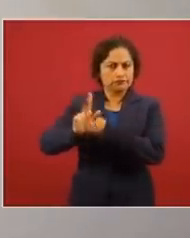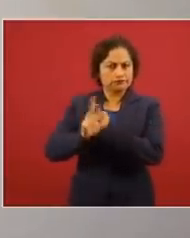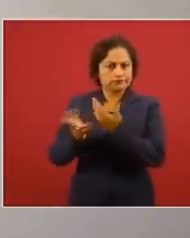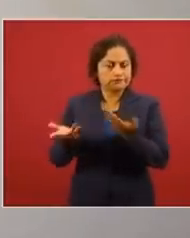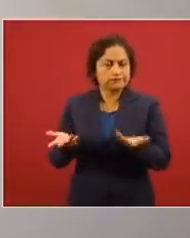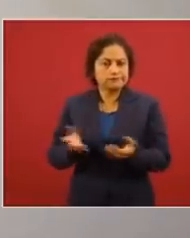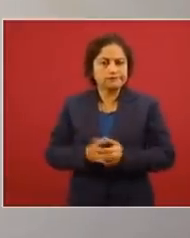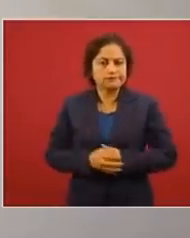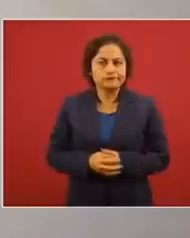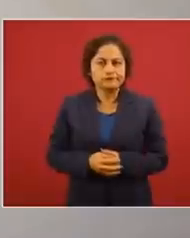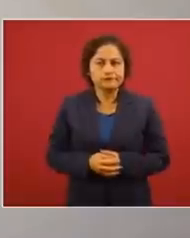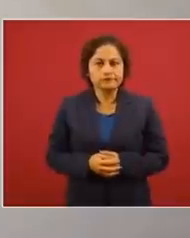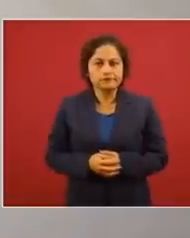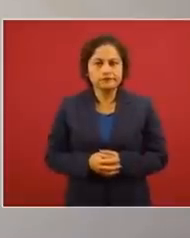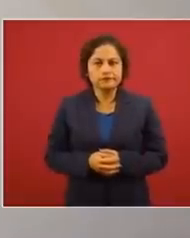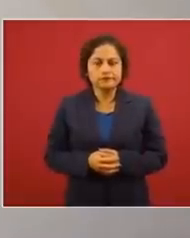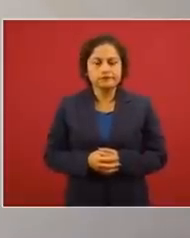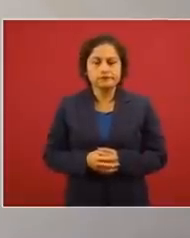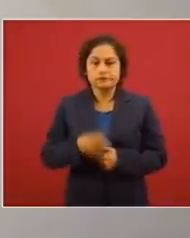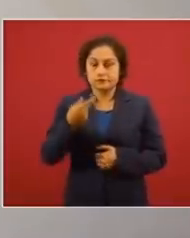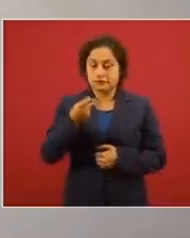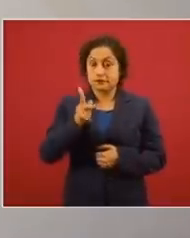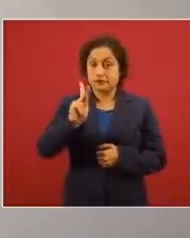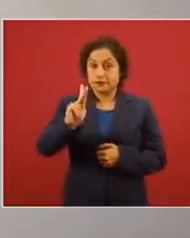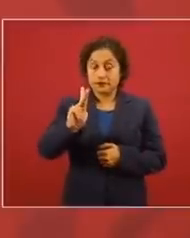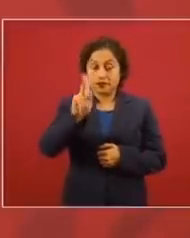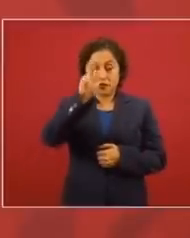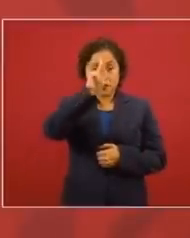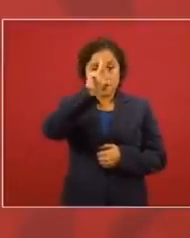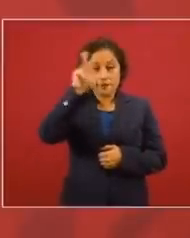pero el colmo es qué